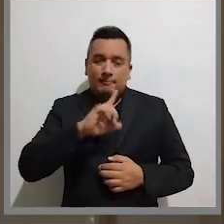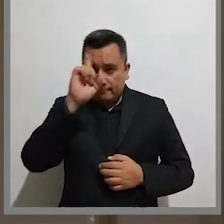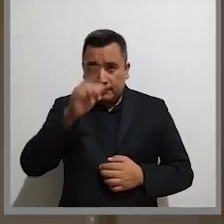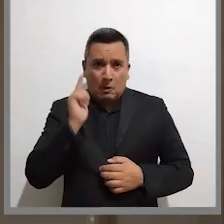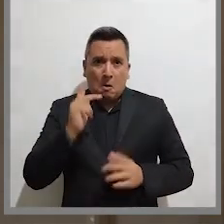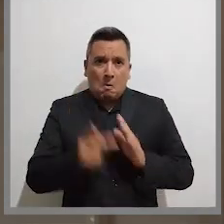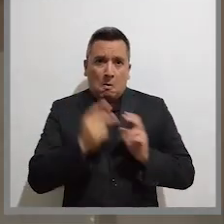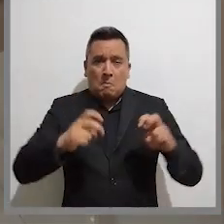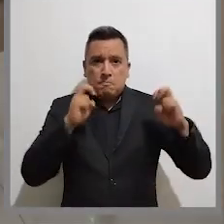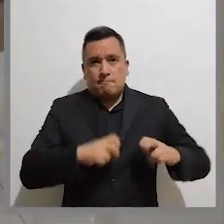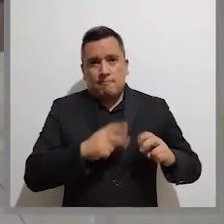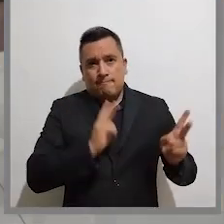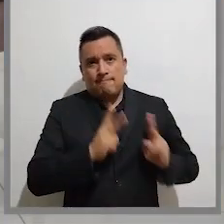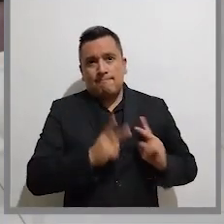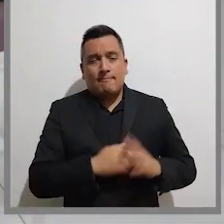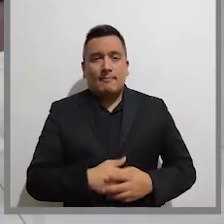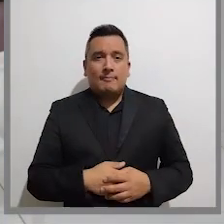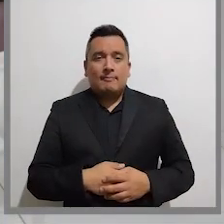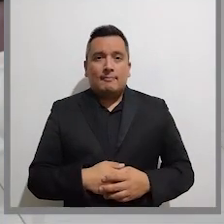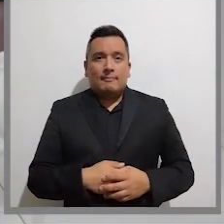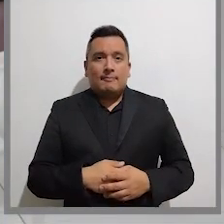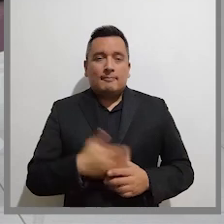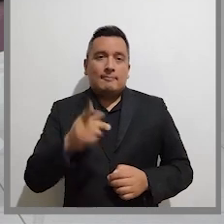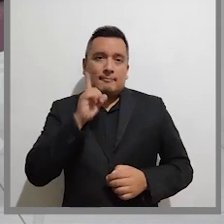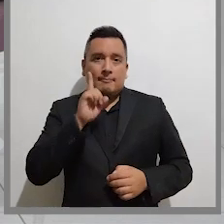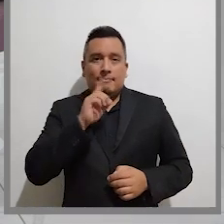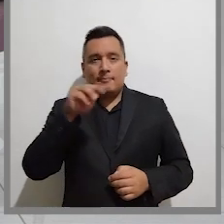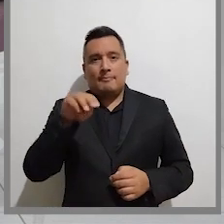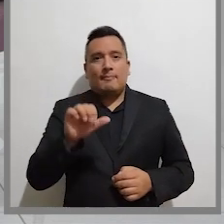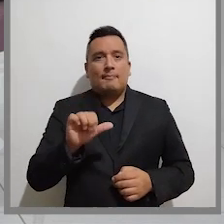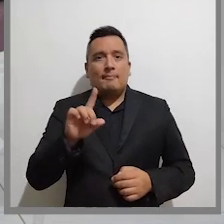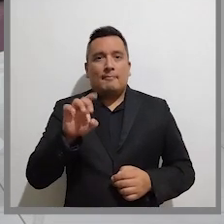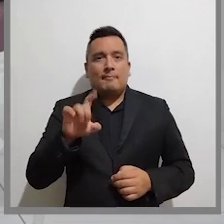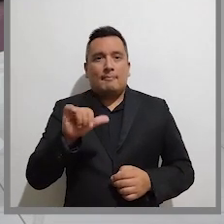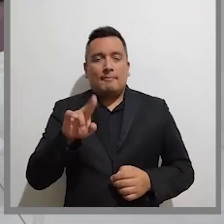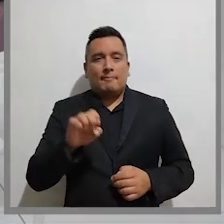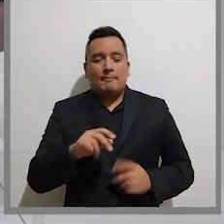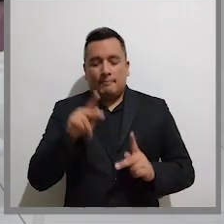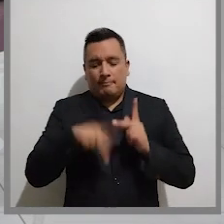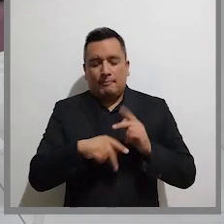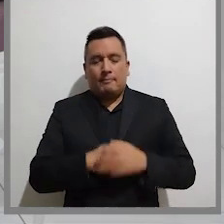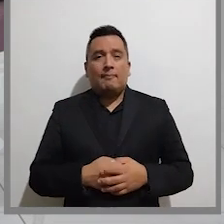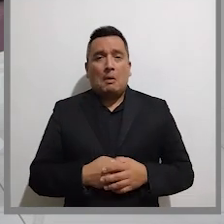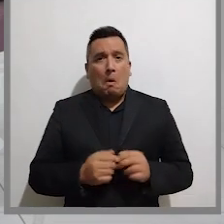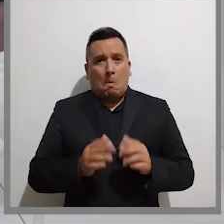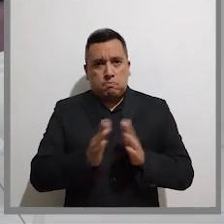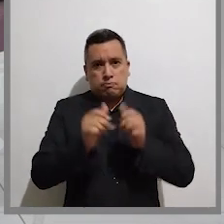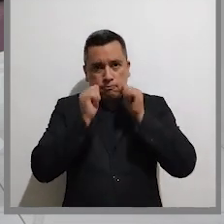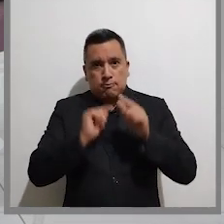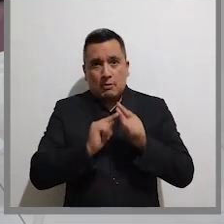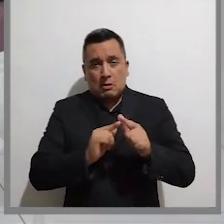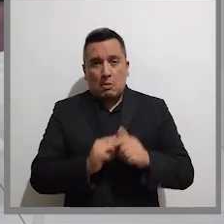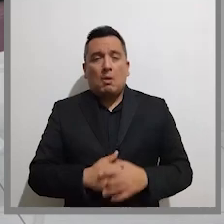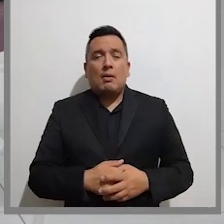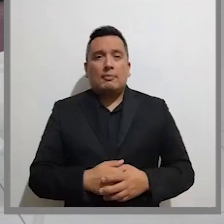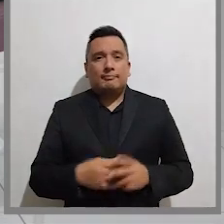la esperamos pronto de regreso aquí en el programa de La Urna. La consejera Madeleine Ivette Figueroa Gámez. Vamos a una pausa, le invitamos a que no se vaya,